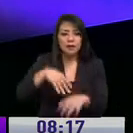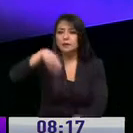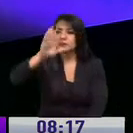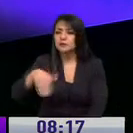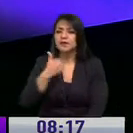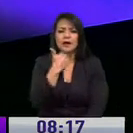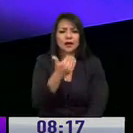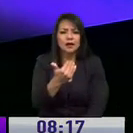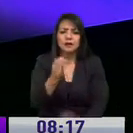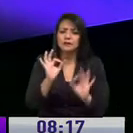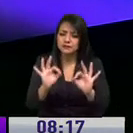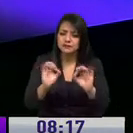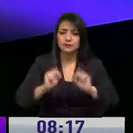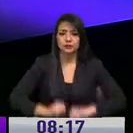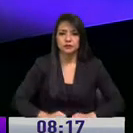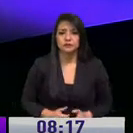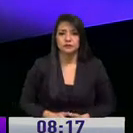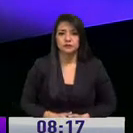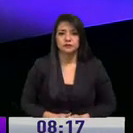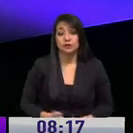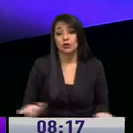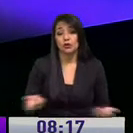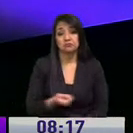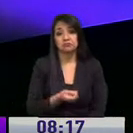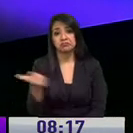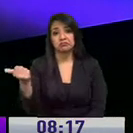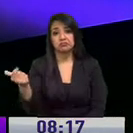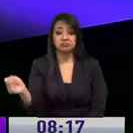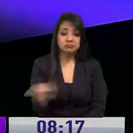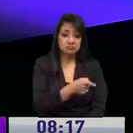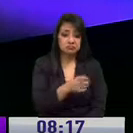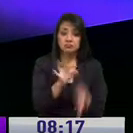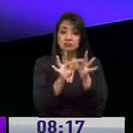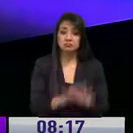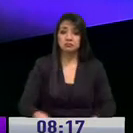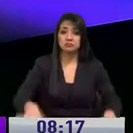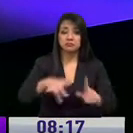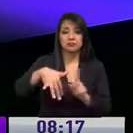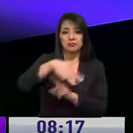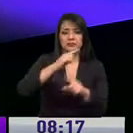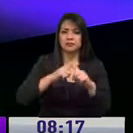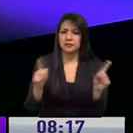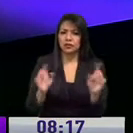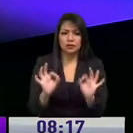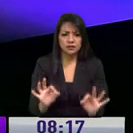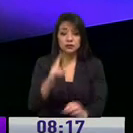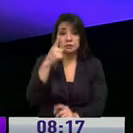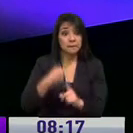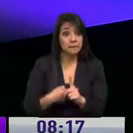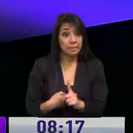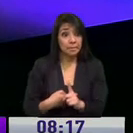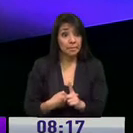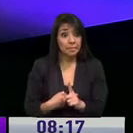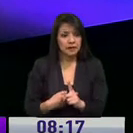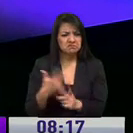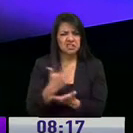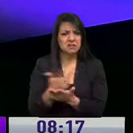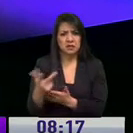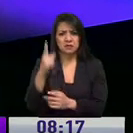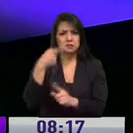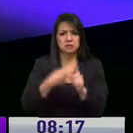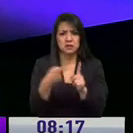sé, le ponen en buen estado, o le dan de baja y dan paso a un parque. Pero vamos al mes, más o menos, 3 semanas a un